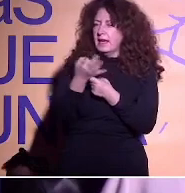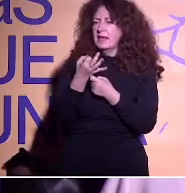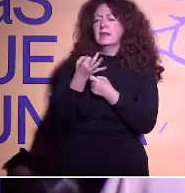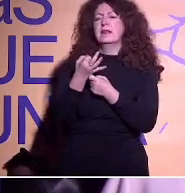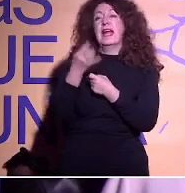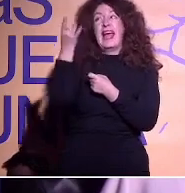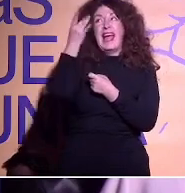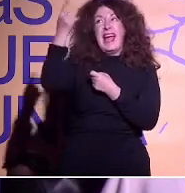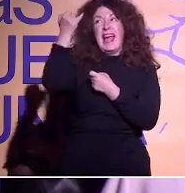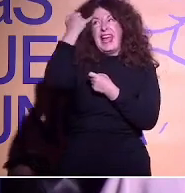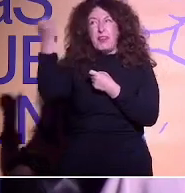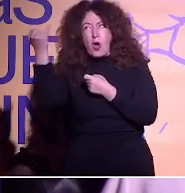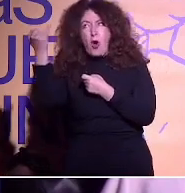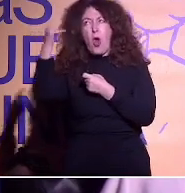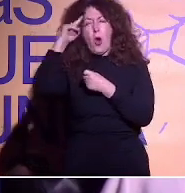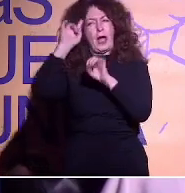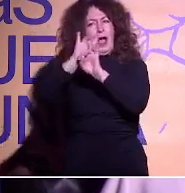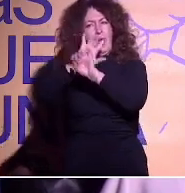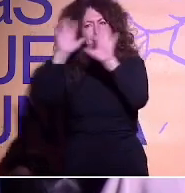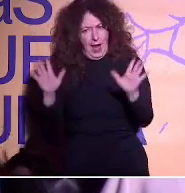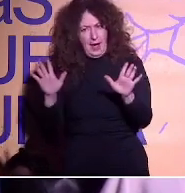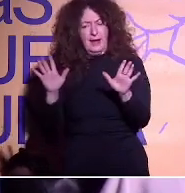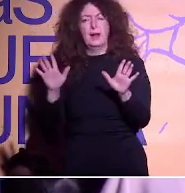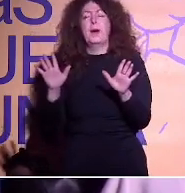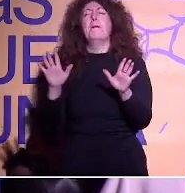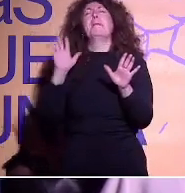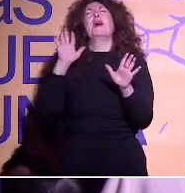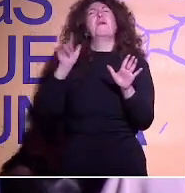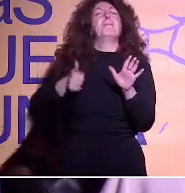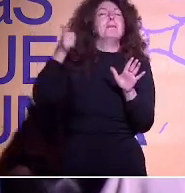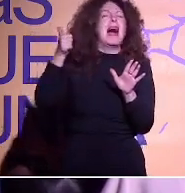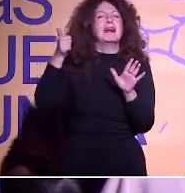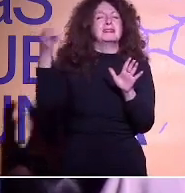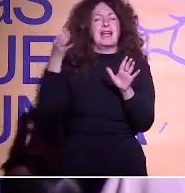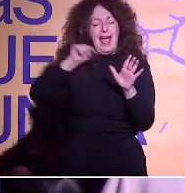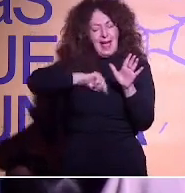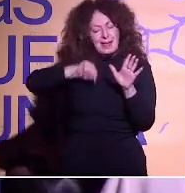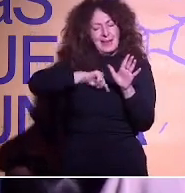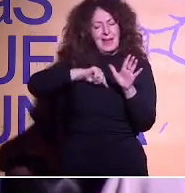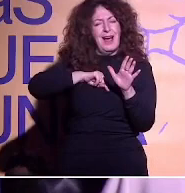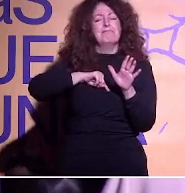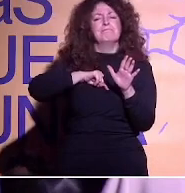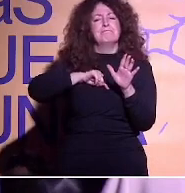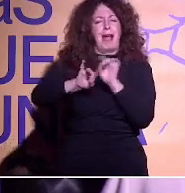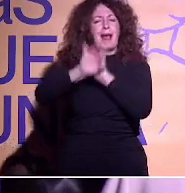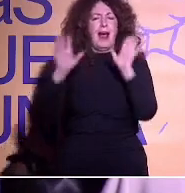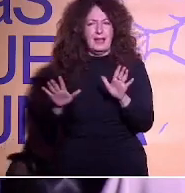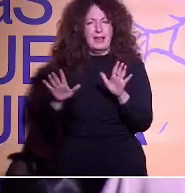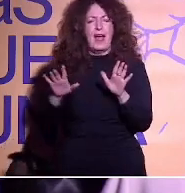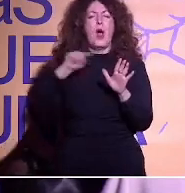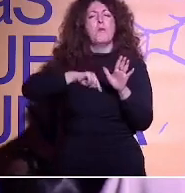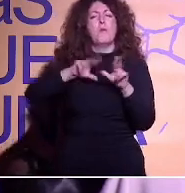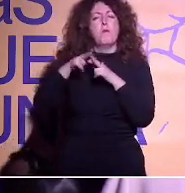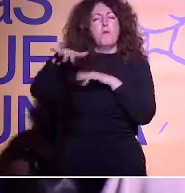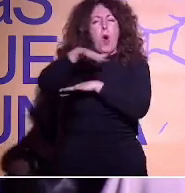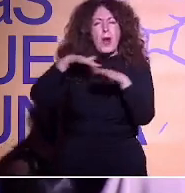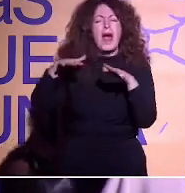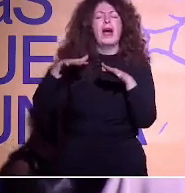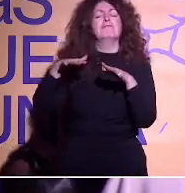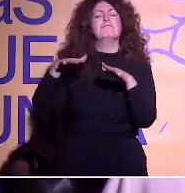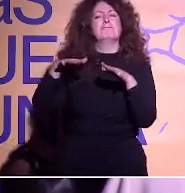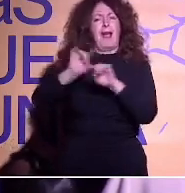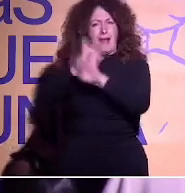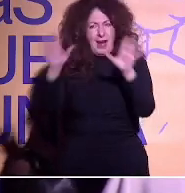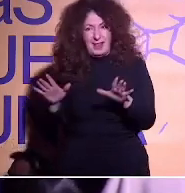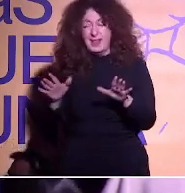Claridad ideológica pero ante todo Una profunda Claridad ética y moral os propongo compañeros y